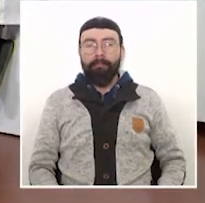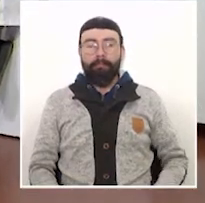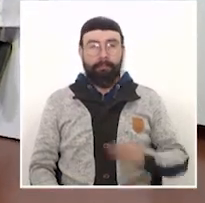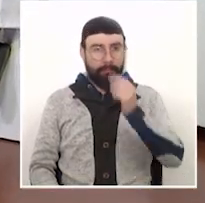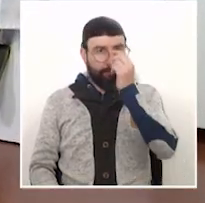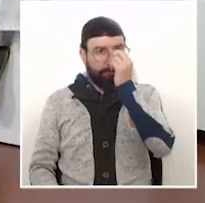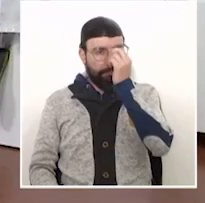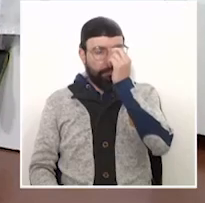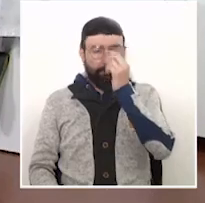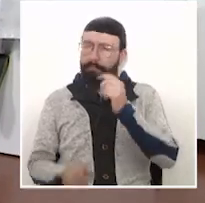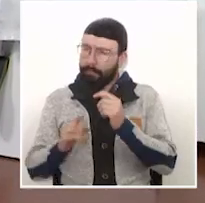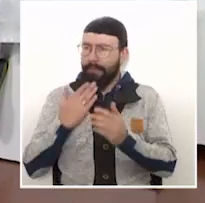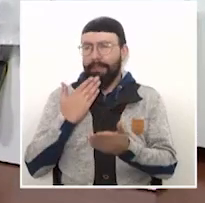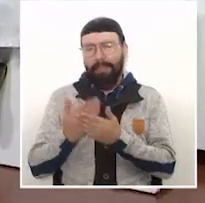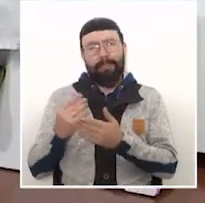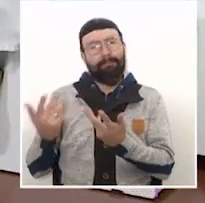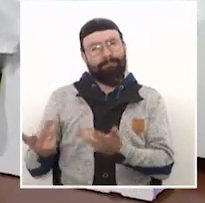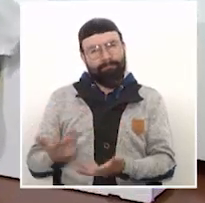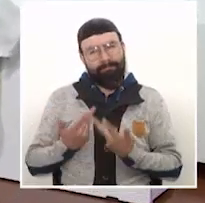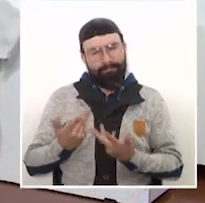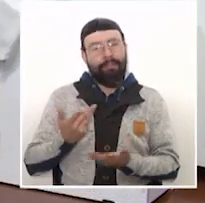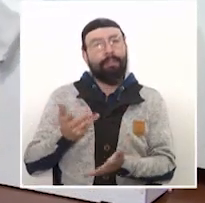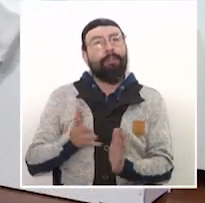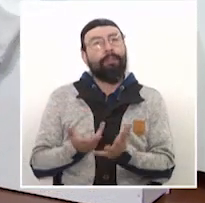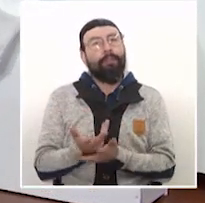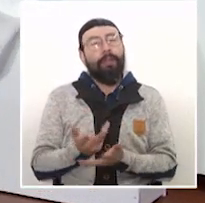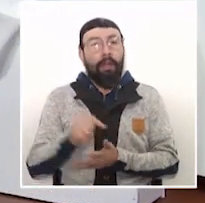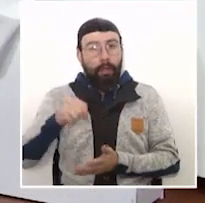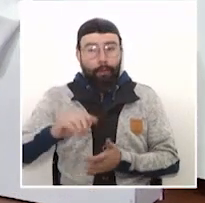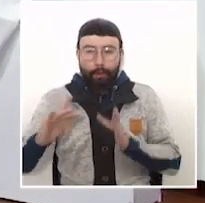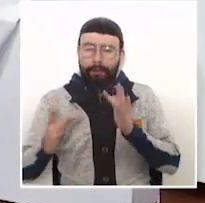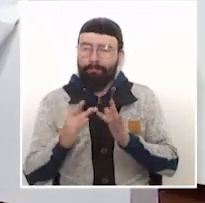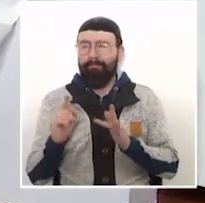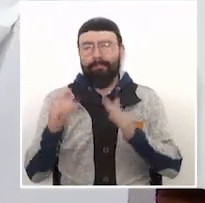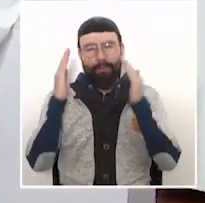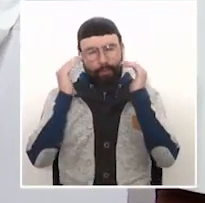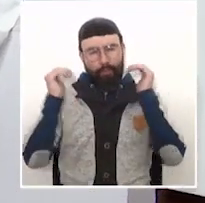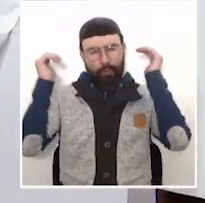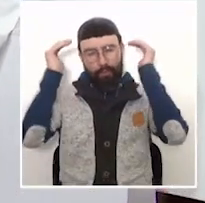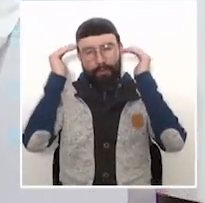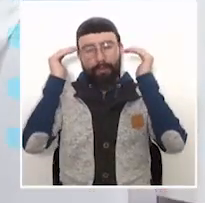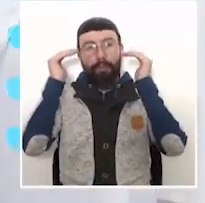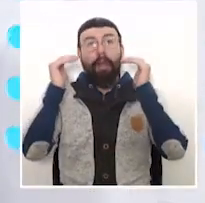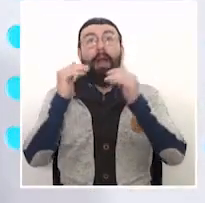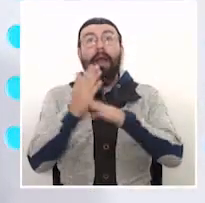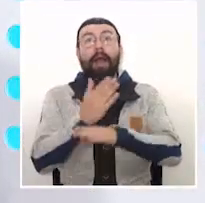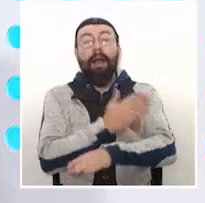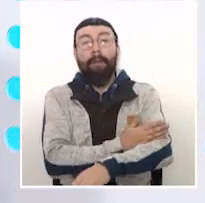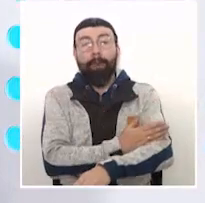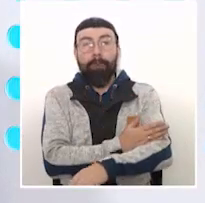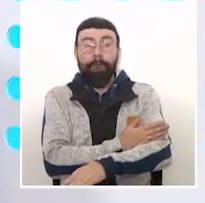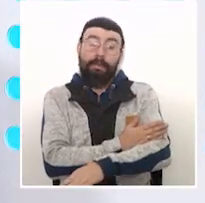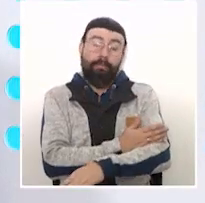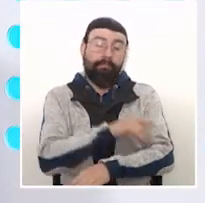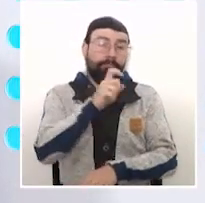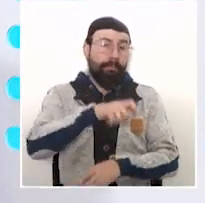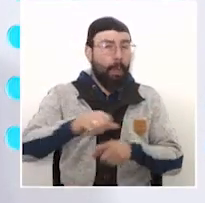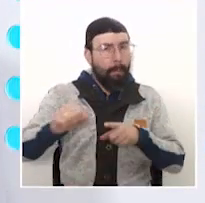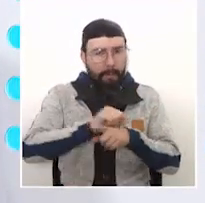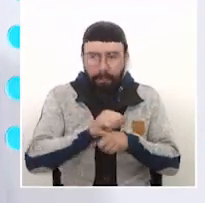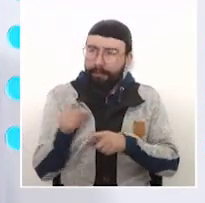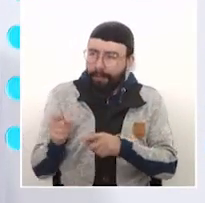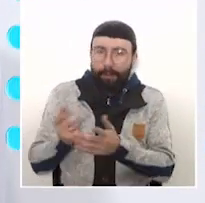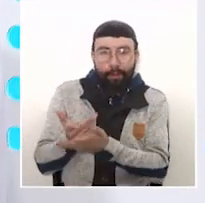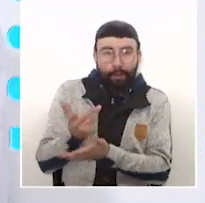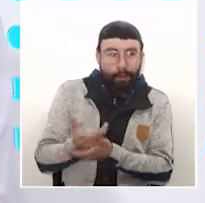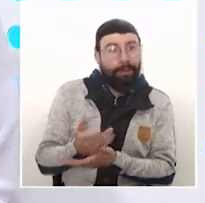Gracias por esos consejos tan sabios, Gonzalo. Estamos aquí conectados con esa gran sabiduría y antes que nada poner en práctica todos estos consejos